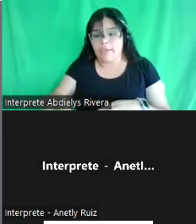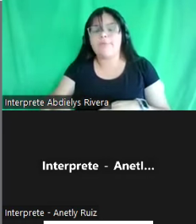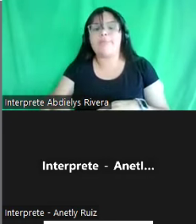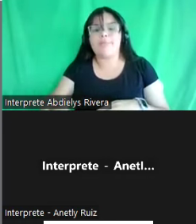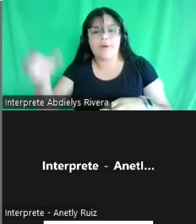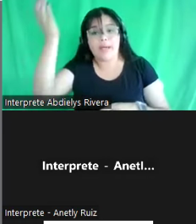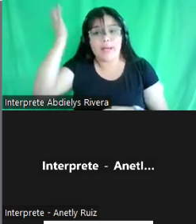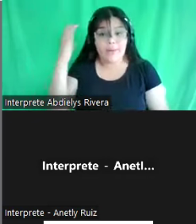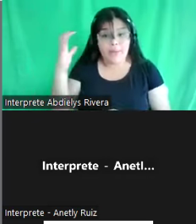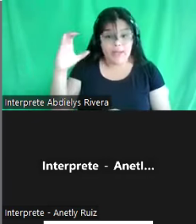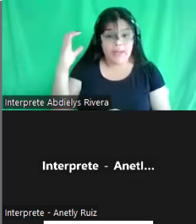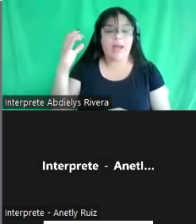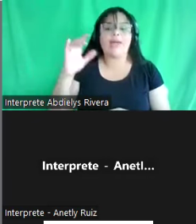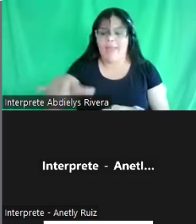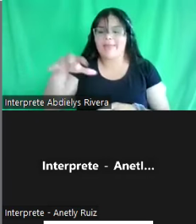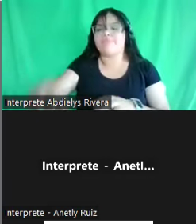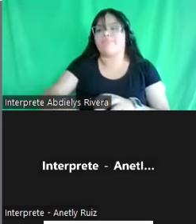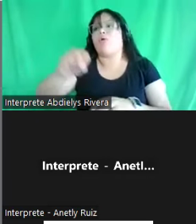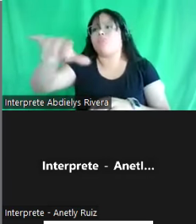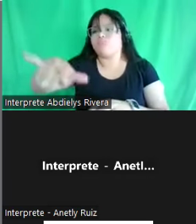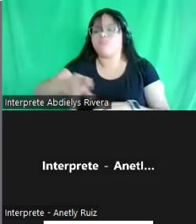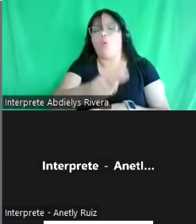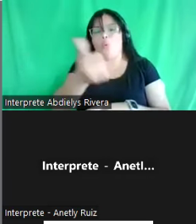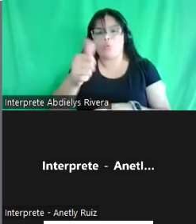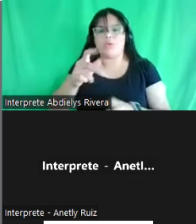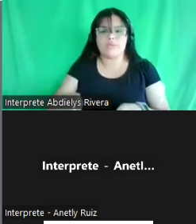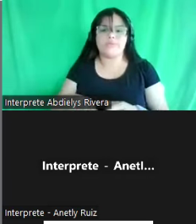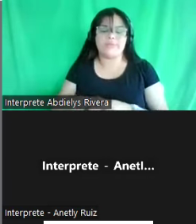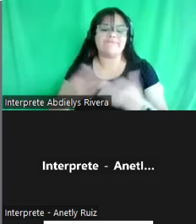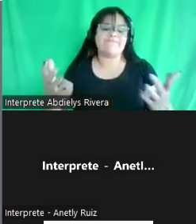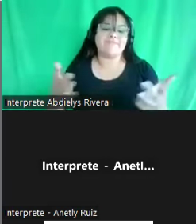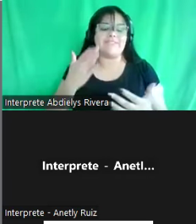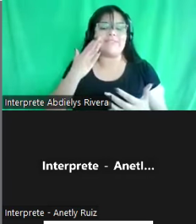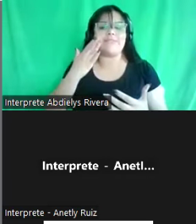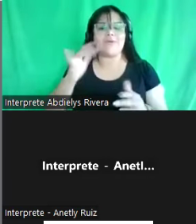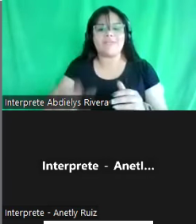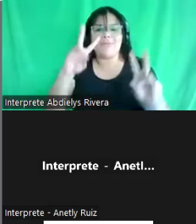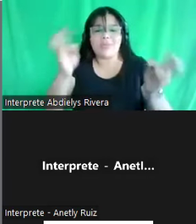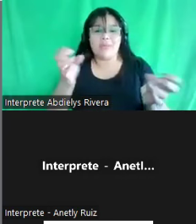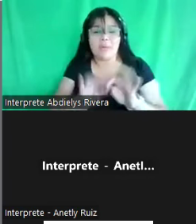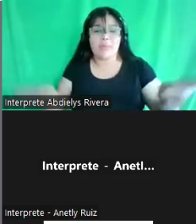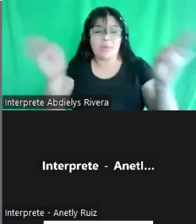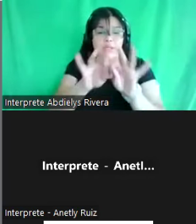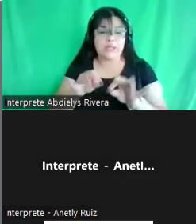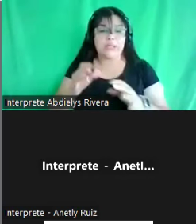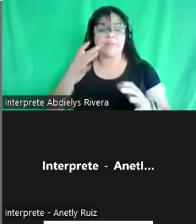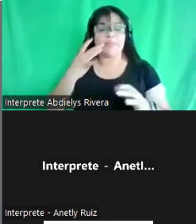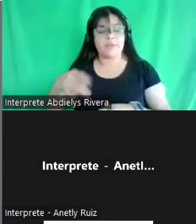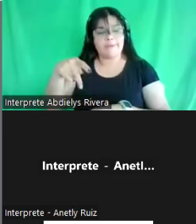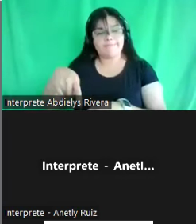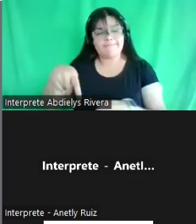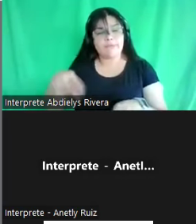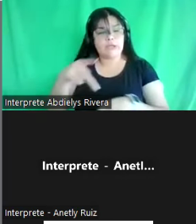Esto es un tema bien importante, ¿verdad? Sabemos que Puerto Rico, a pesar de ser una isla 100 por 35,